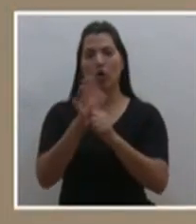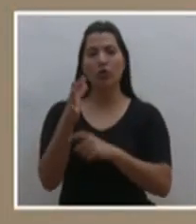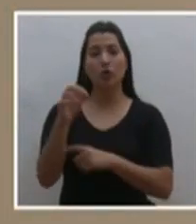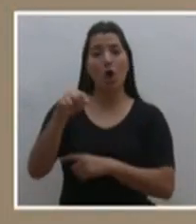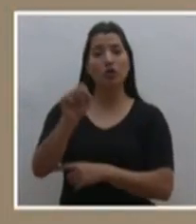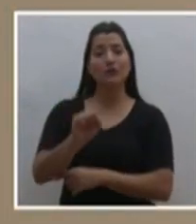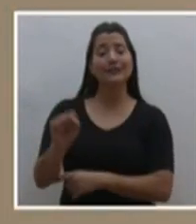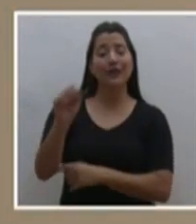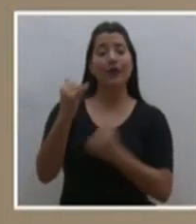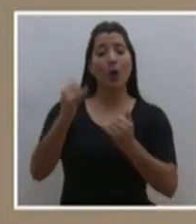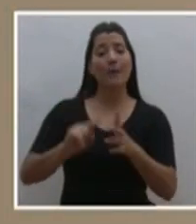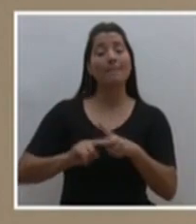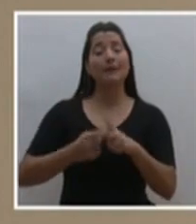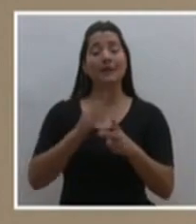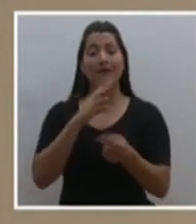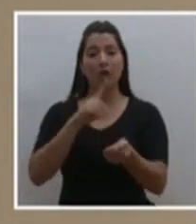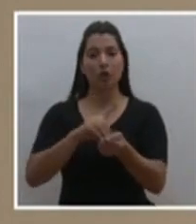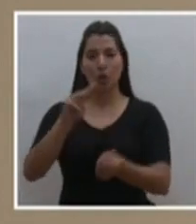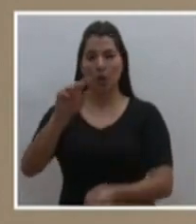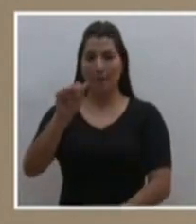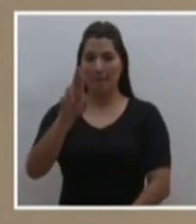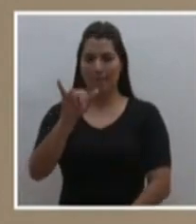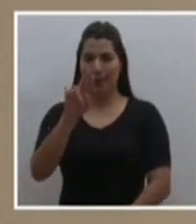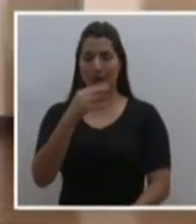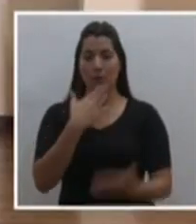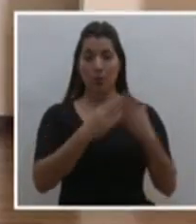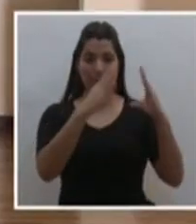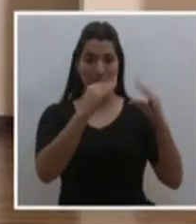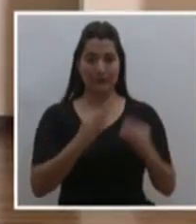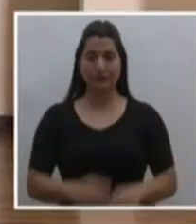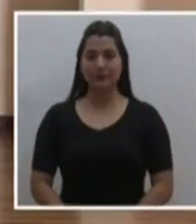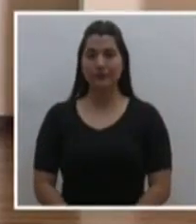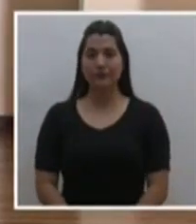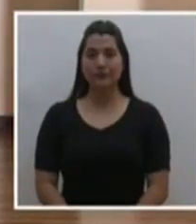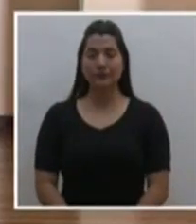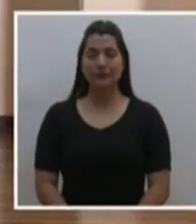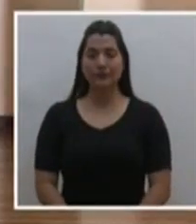palabra al doctor Marín. Muy buenas tardes, doctor Marín.